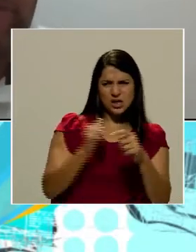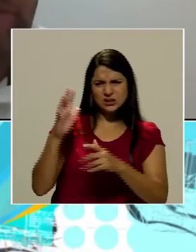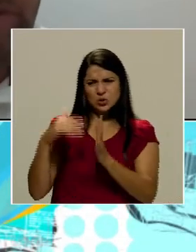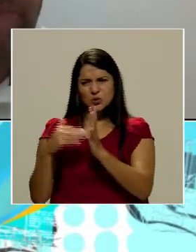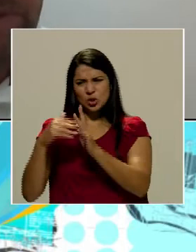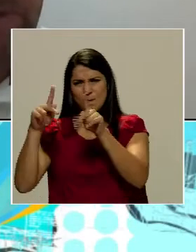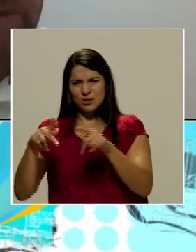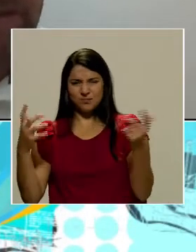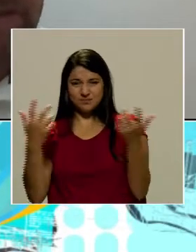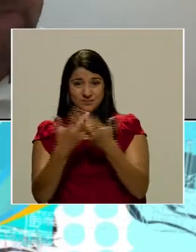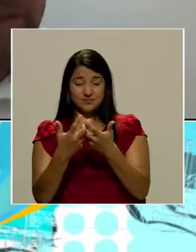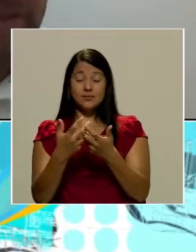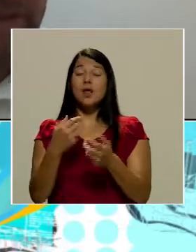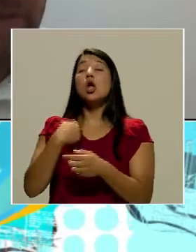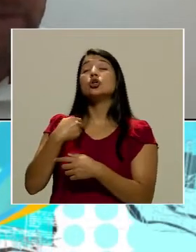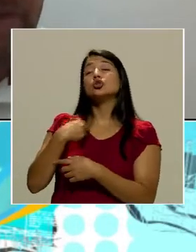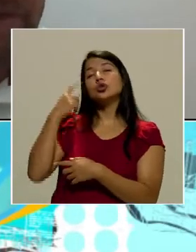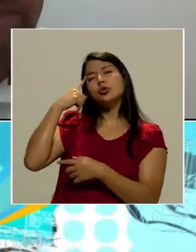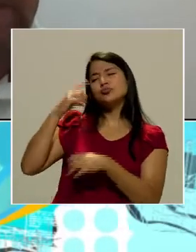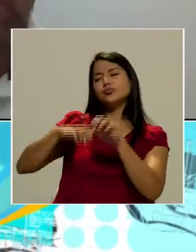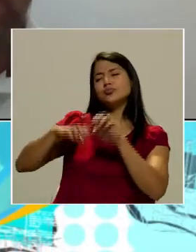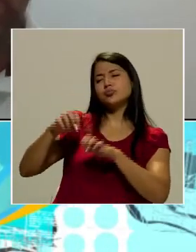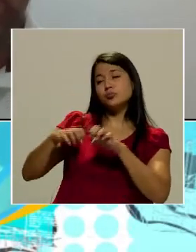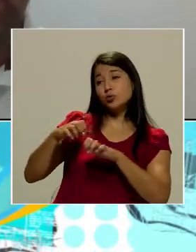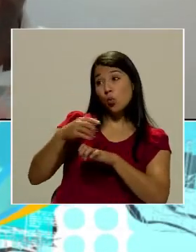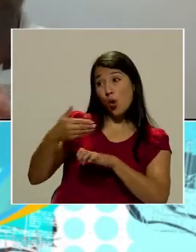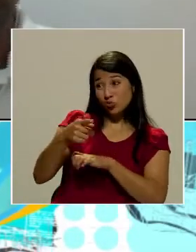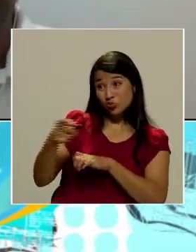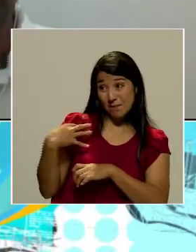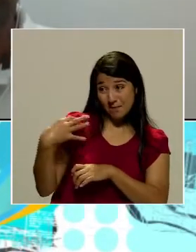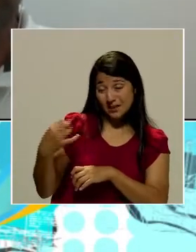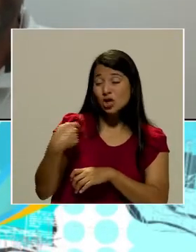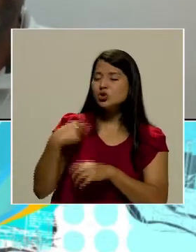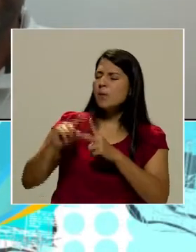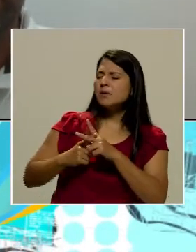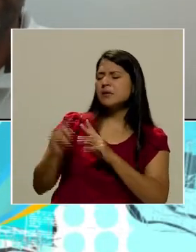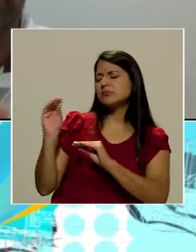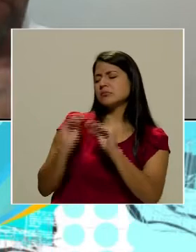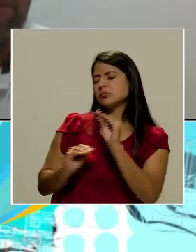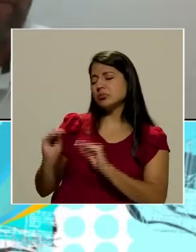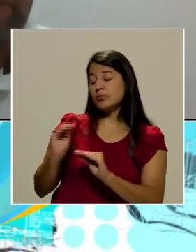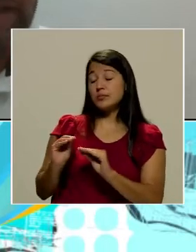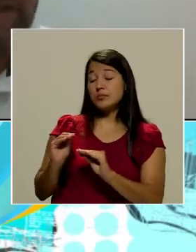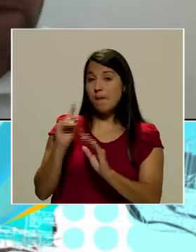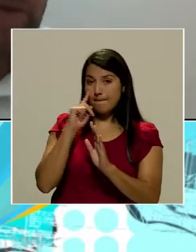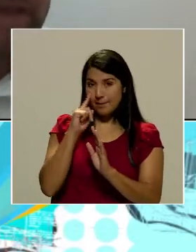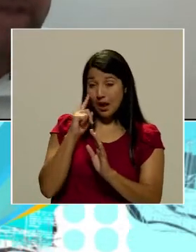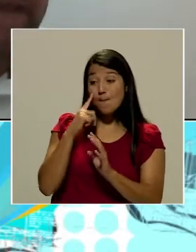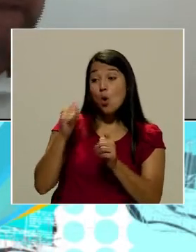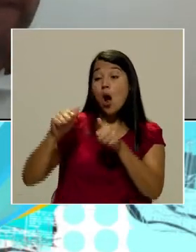números muy rápidos después de que me cursaron la invitación. Y bueno, estamos hablando de, por el